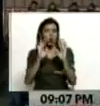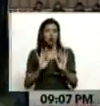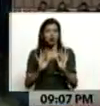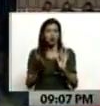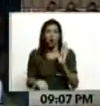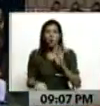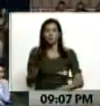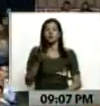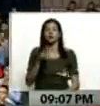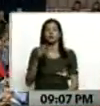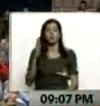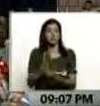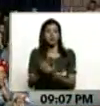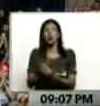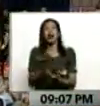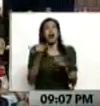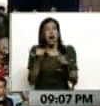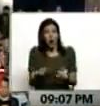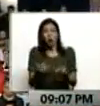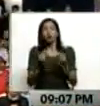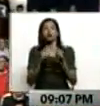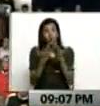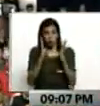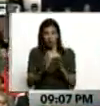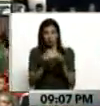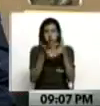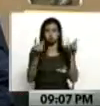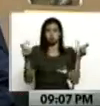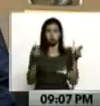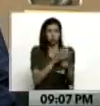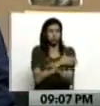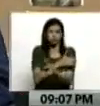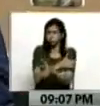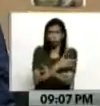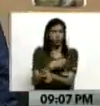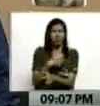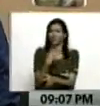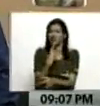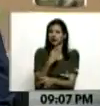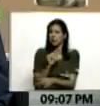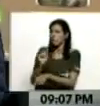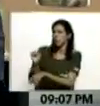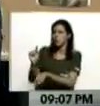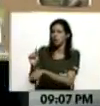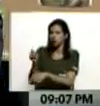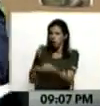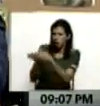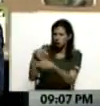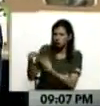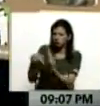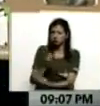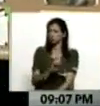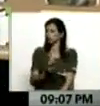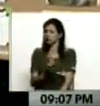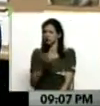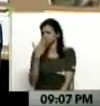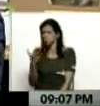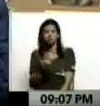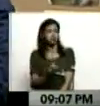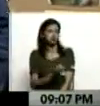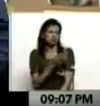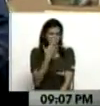eso Se incrementa y por eso esa derecha no tiene argumentos no tiene argumentos para debatir en nada de